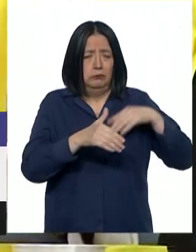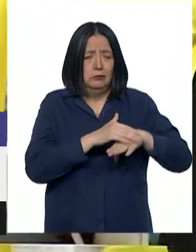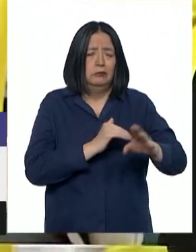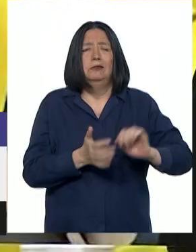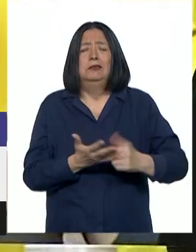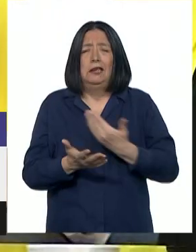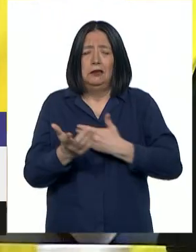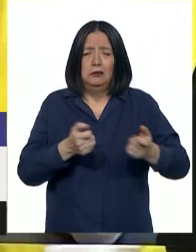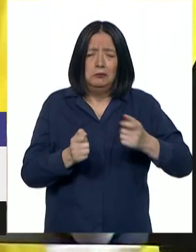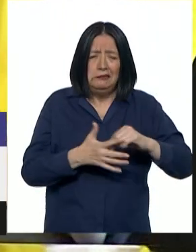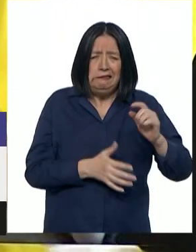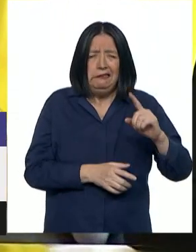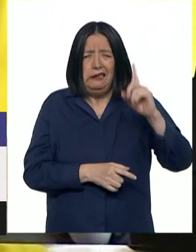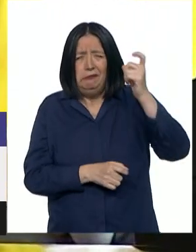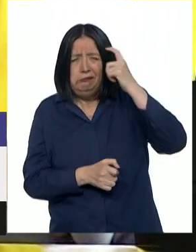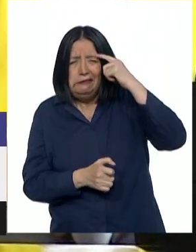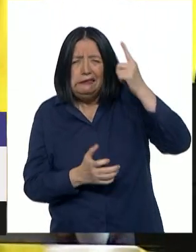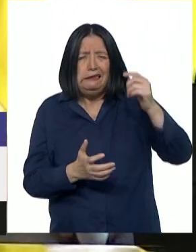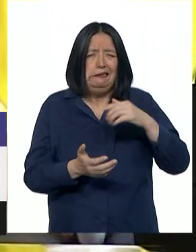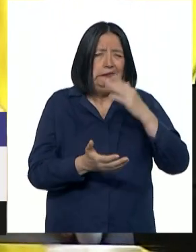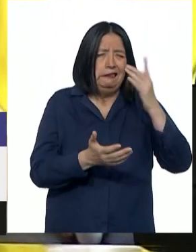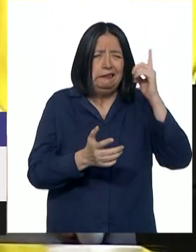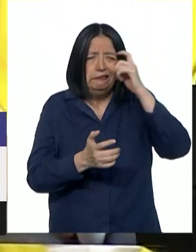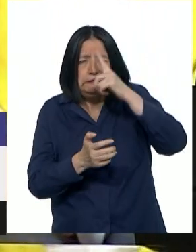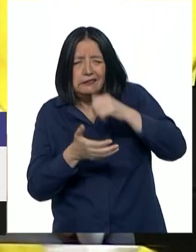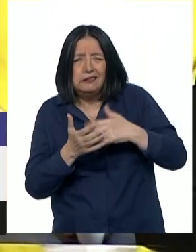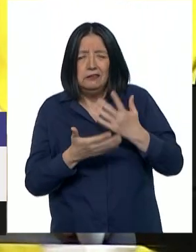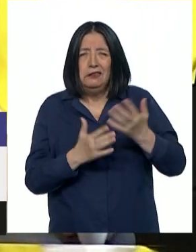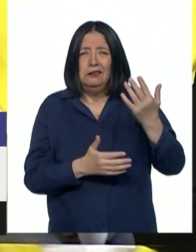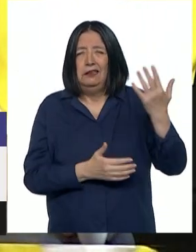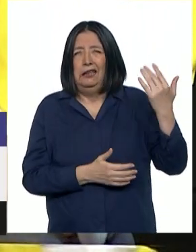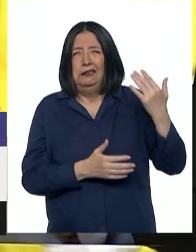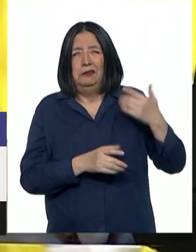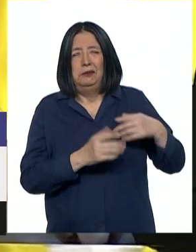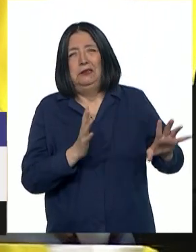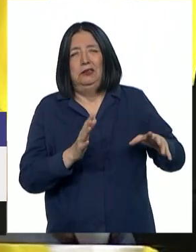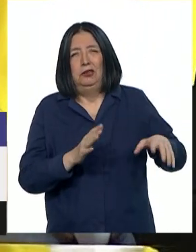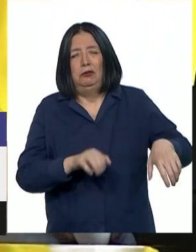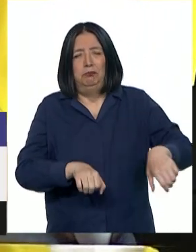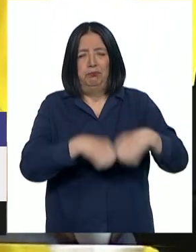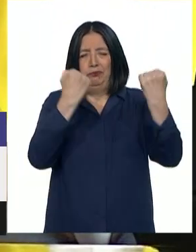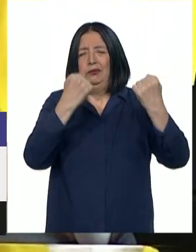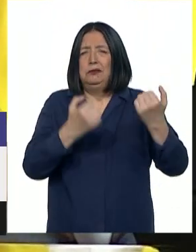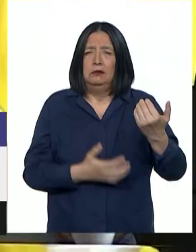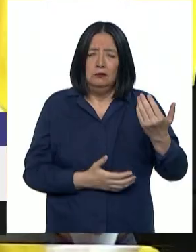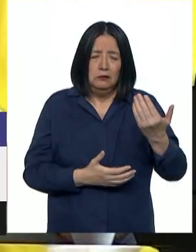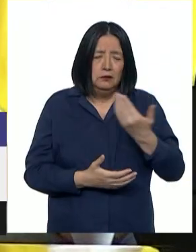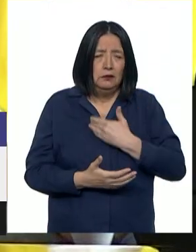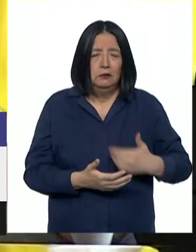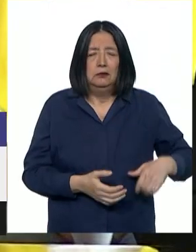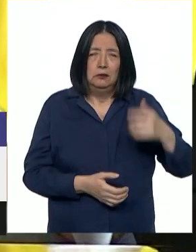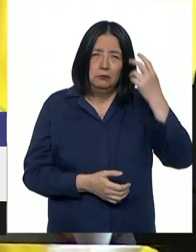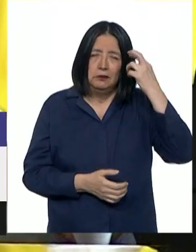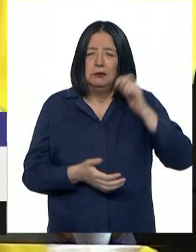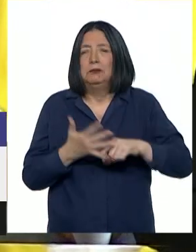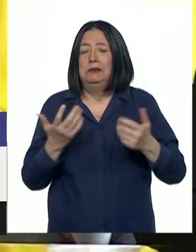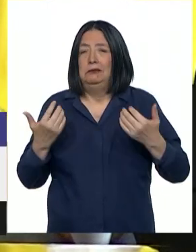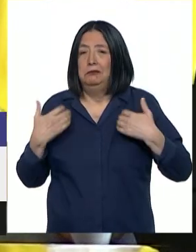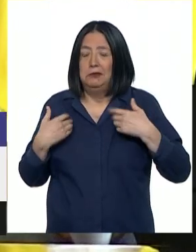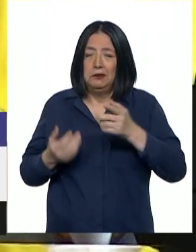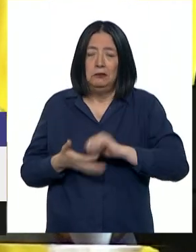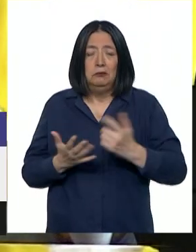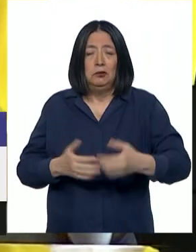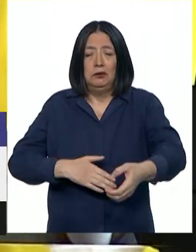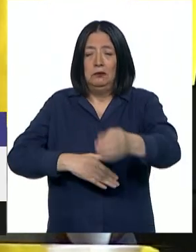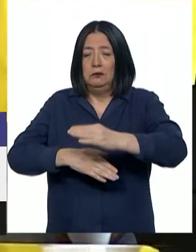la crisis de ese entonces, luego del golpe de Estado, hemos tenido el fenómeno del Yaku.